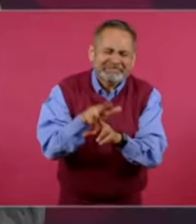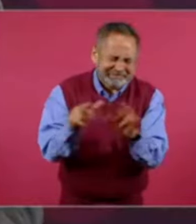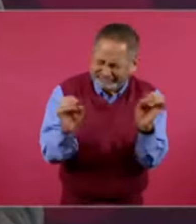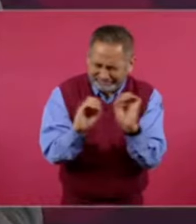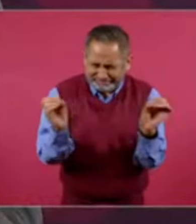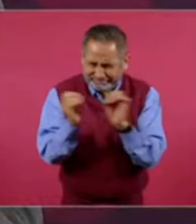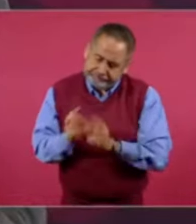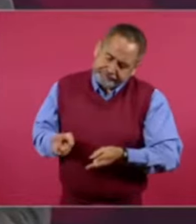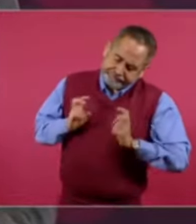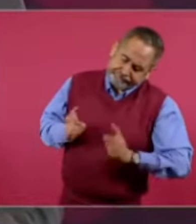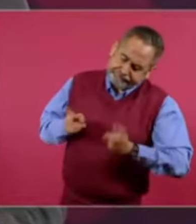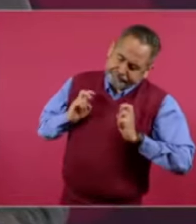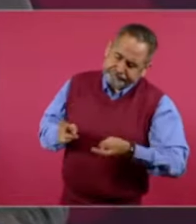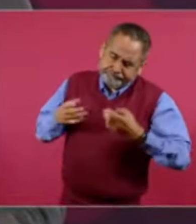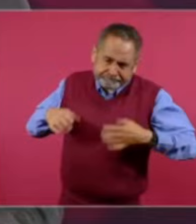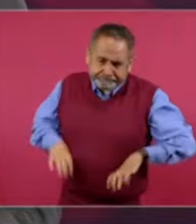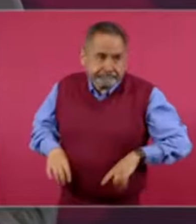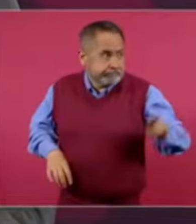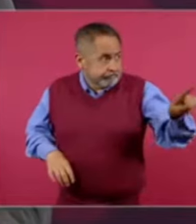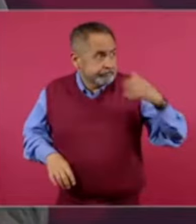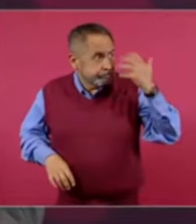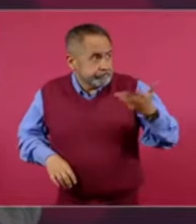y a facilitar